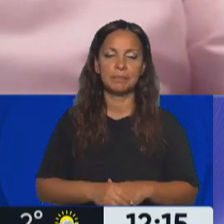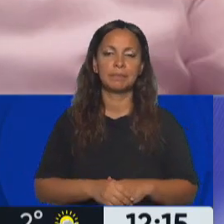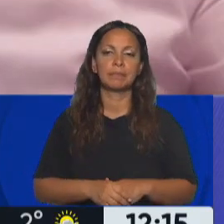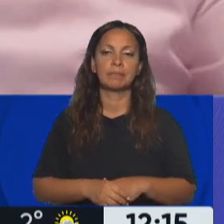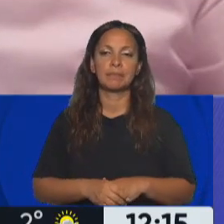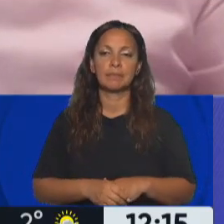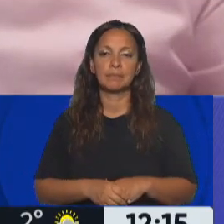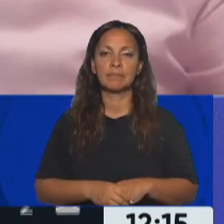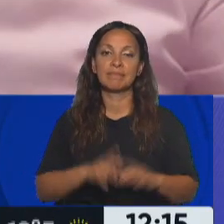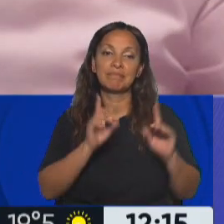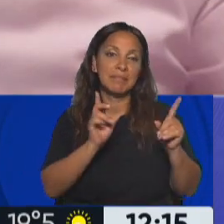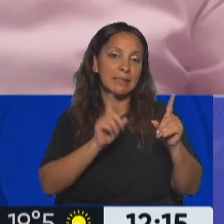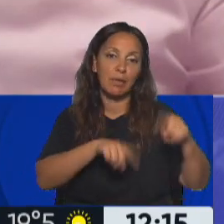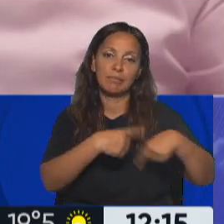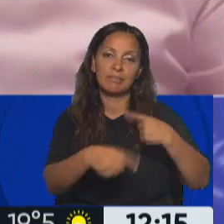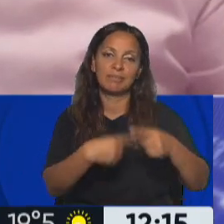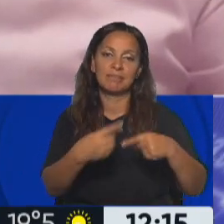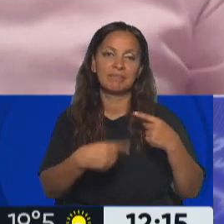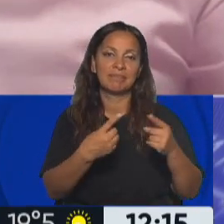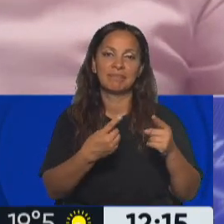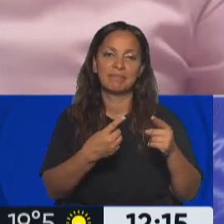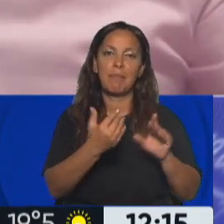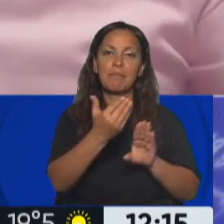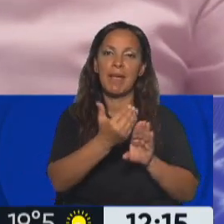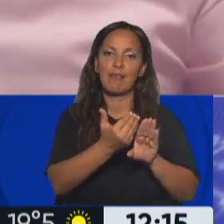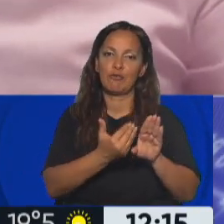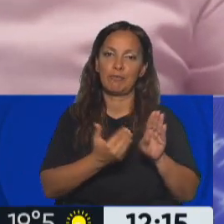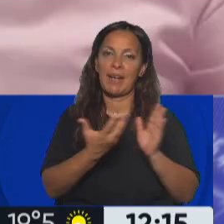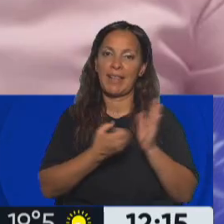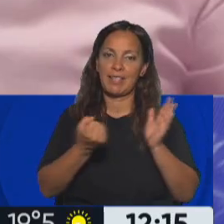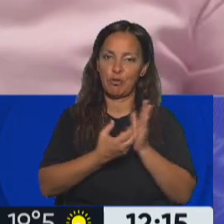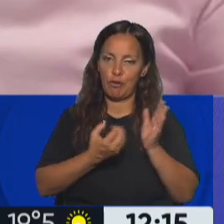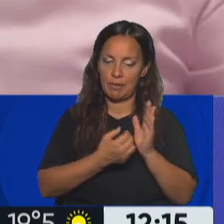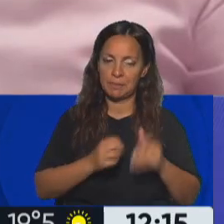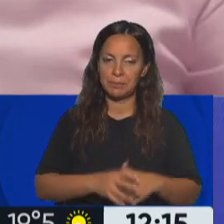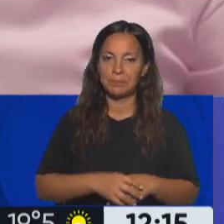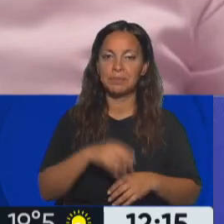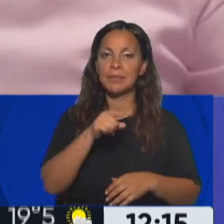continúe este camino de disminución de retenciones, me parecería muy importante y